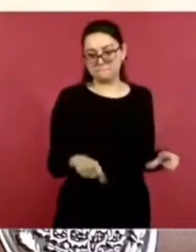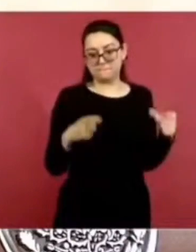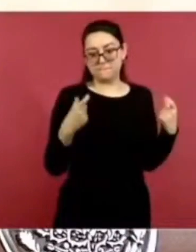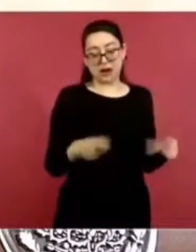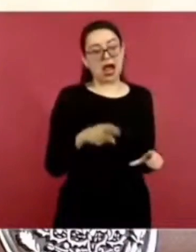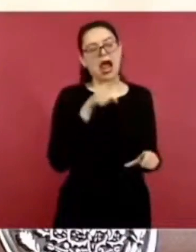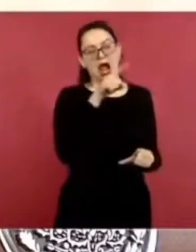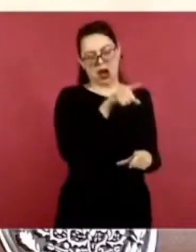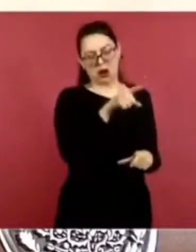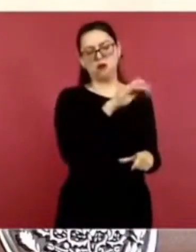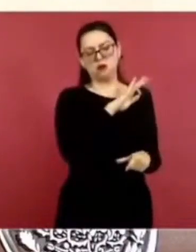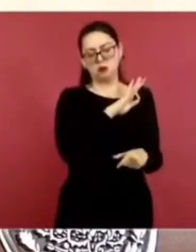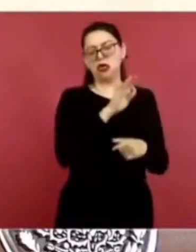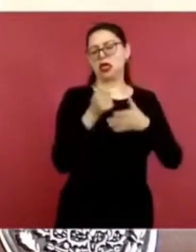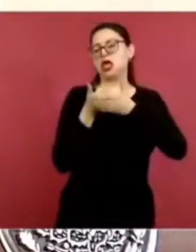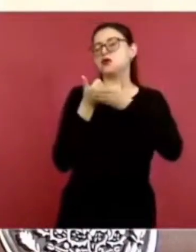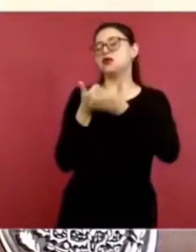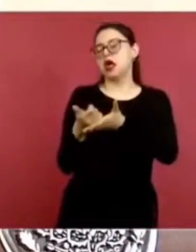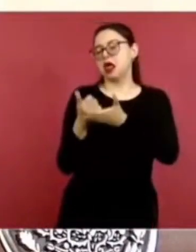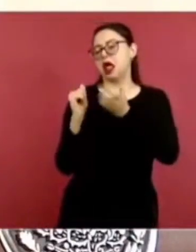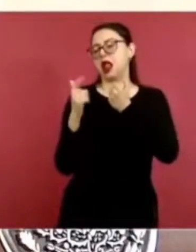llovía fuerte arriba, goteaba abajo.